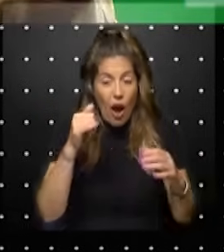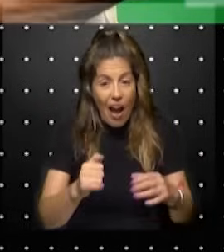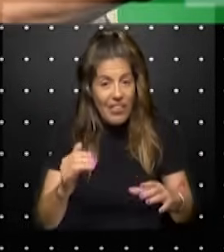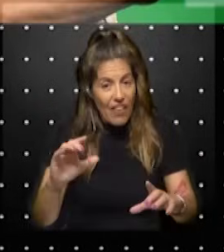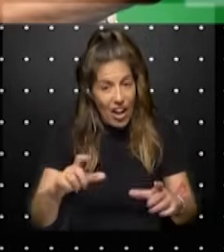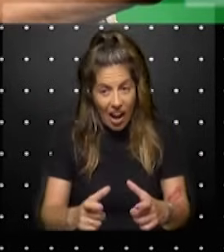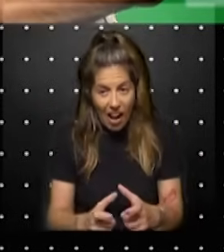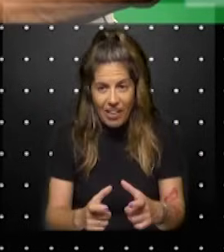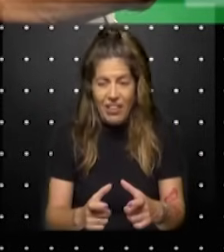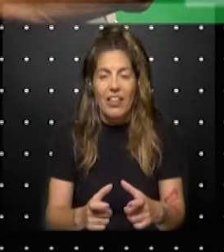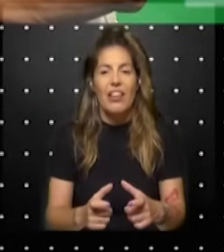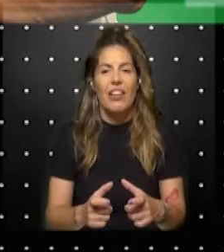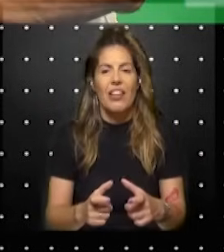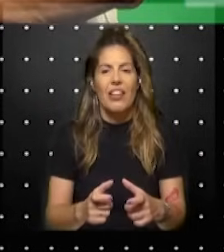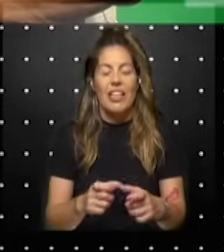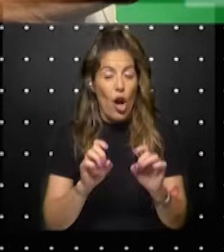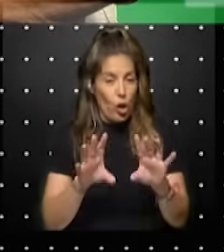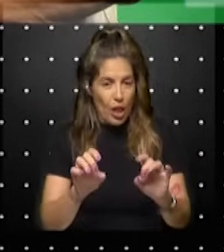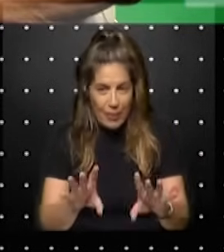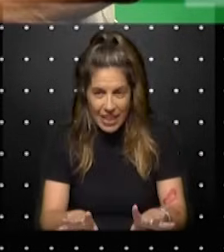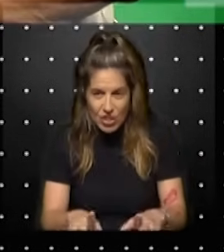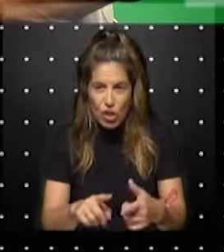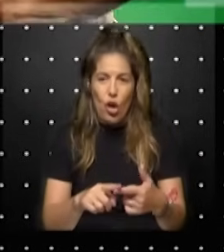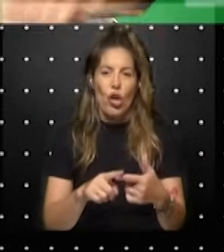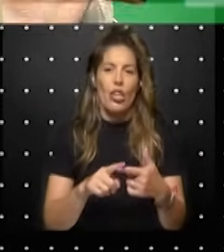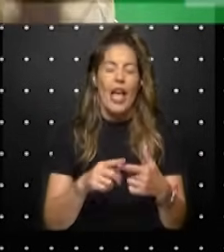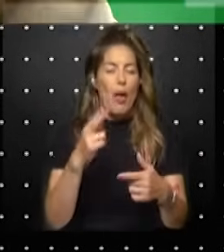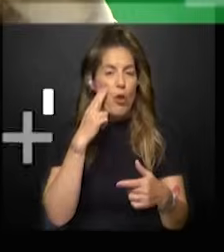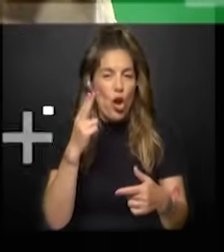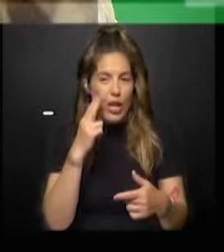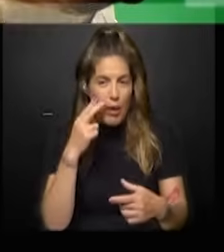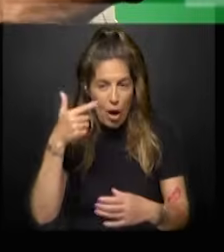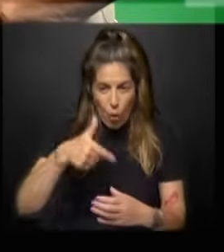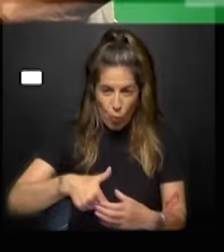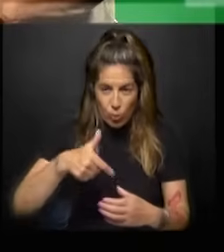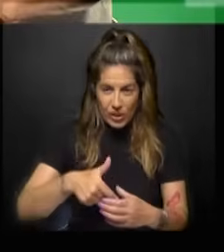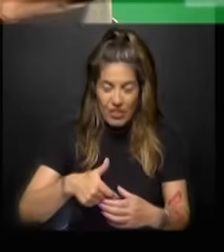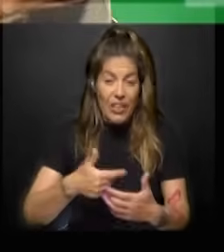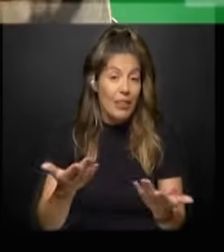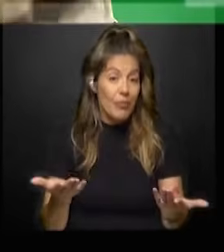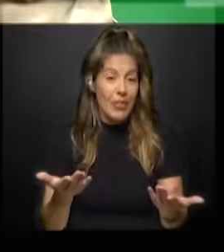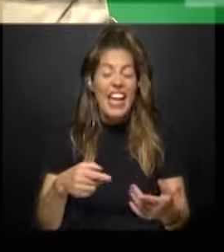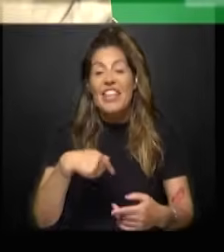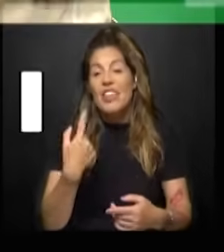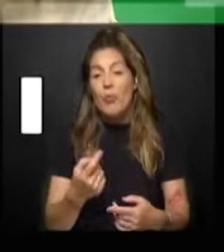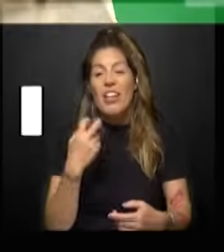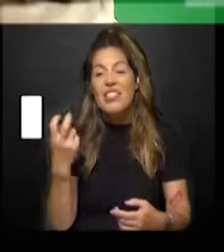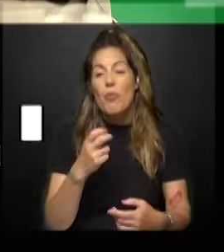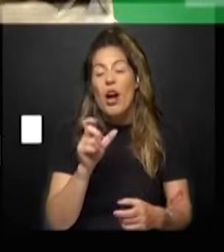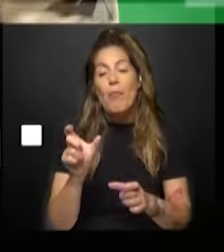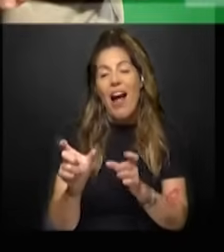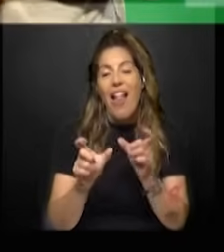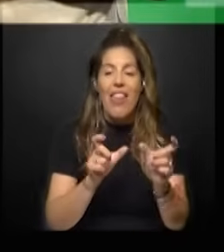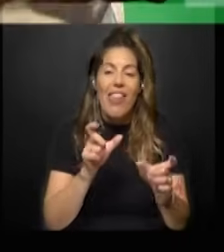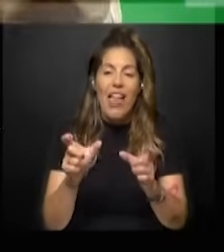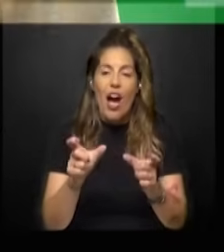bajar la contaminación, el problema de los combustibles fósiles, etc. Y después se buscan palabritas para